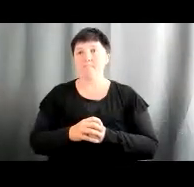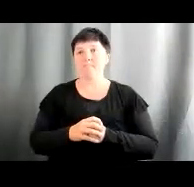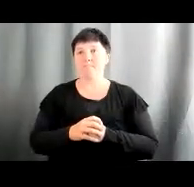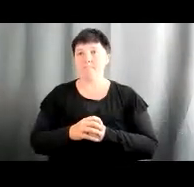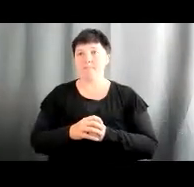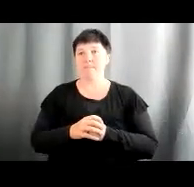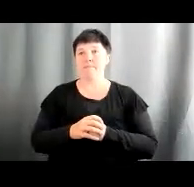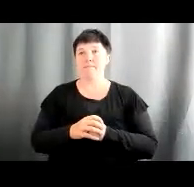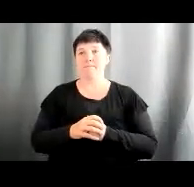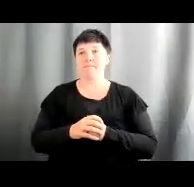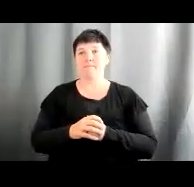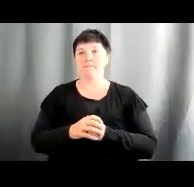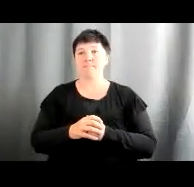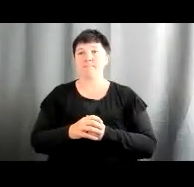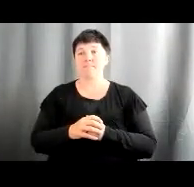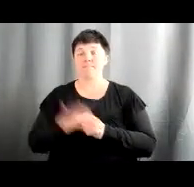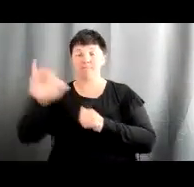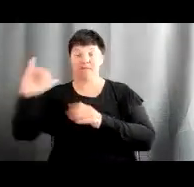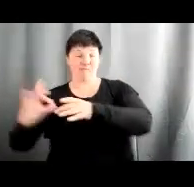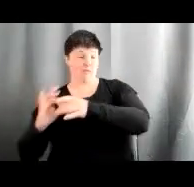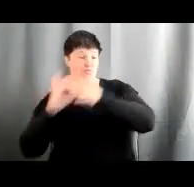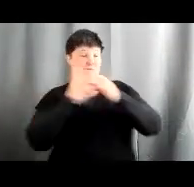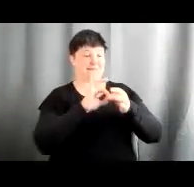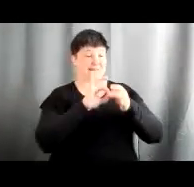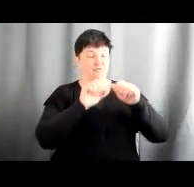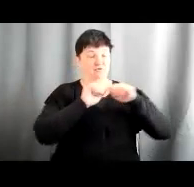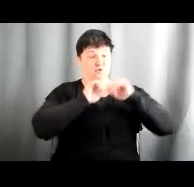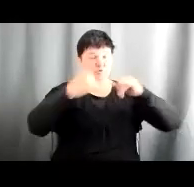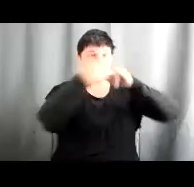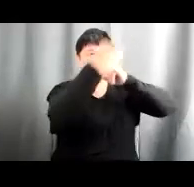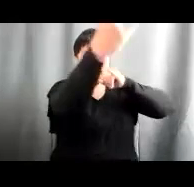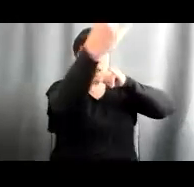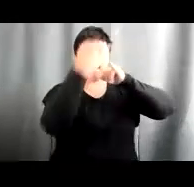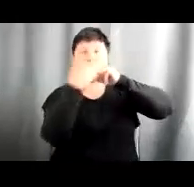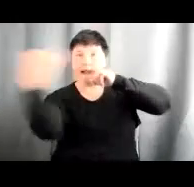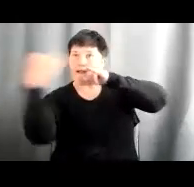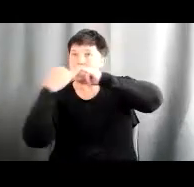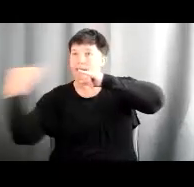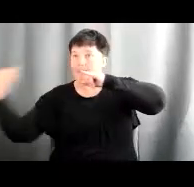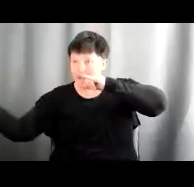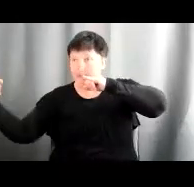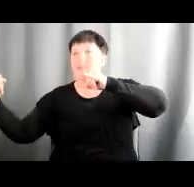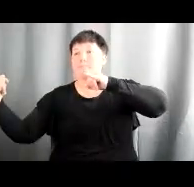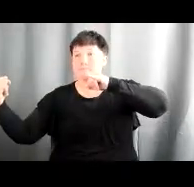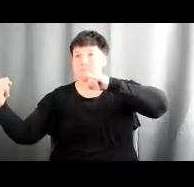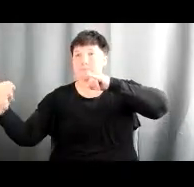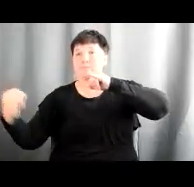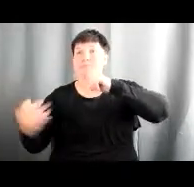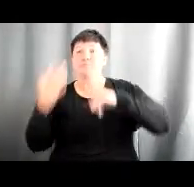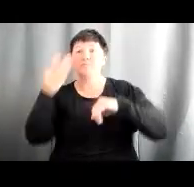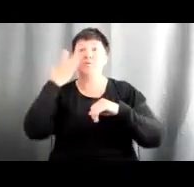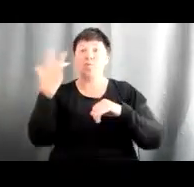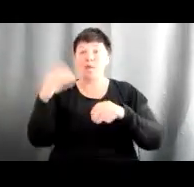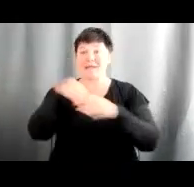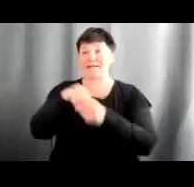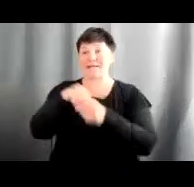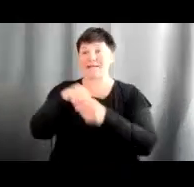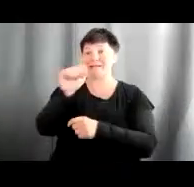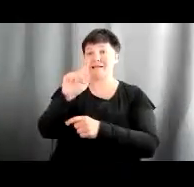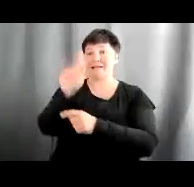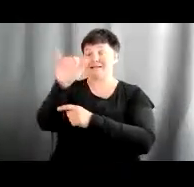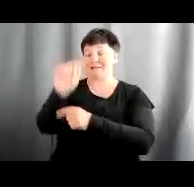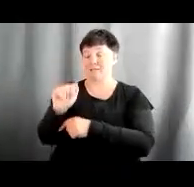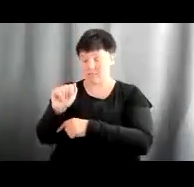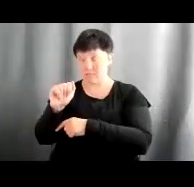y cómo eso se relaciona con las líneas de distribución y por qué en Santa Isabel lo que necesitaban era un